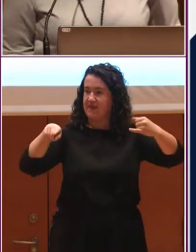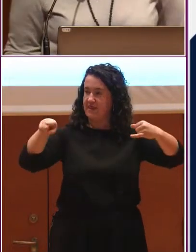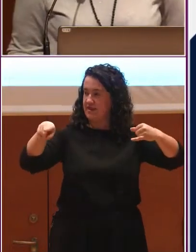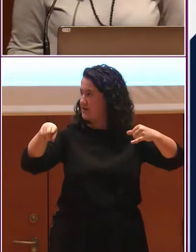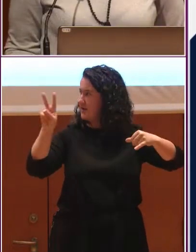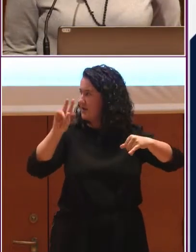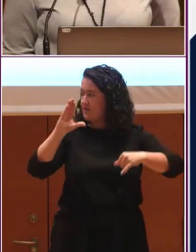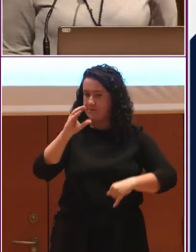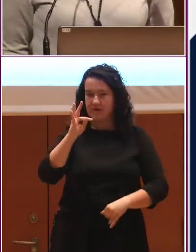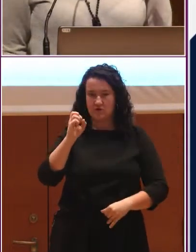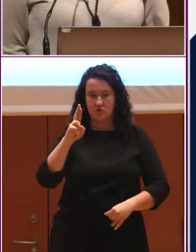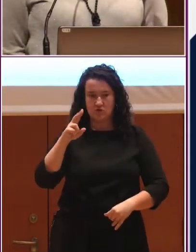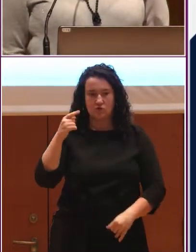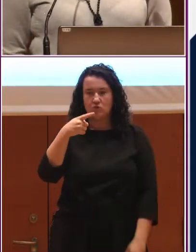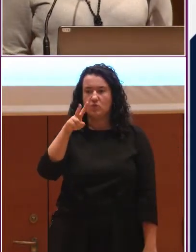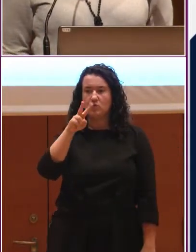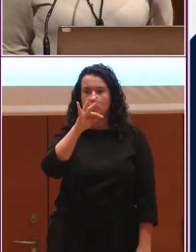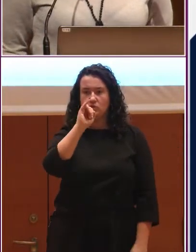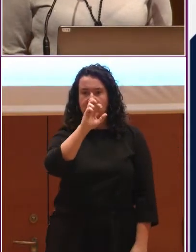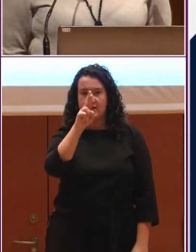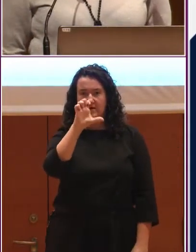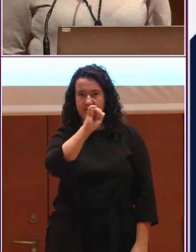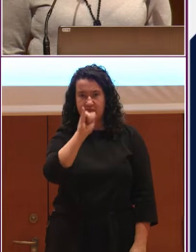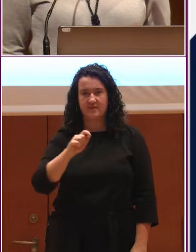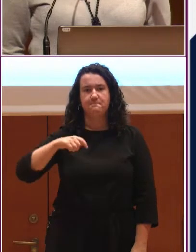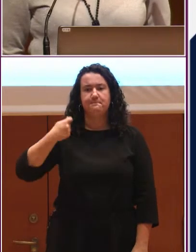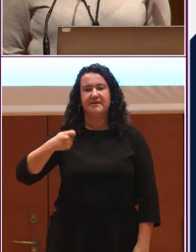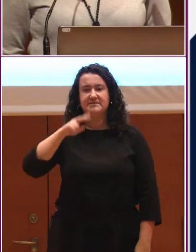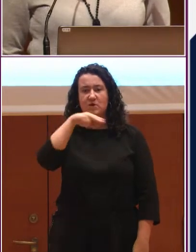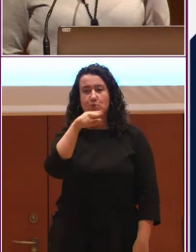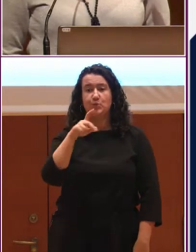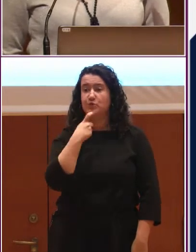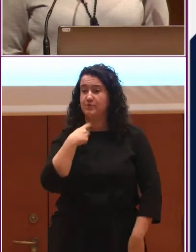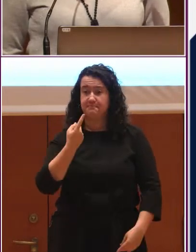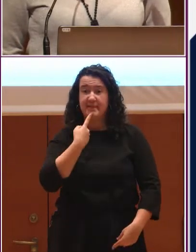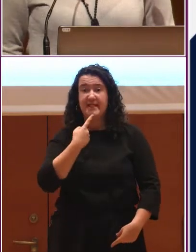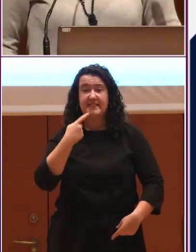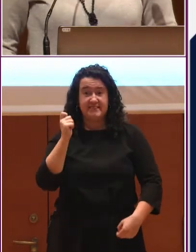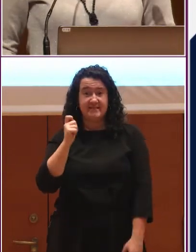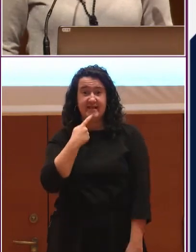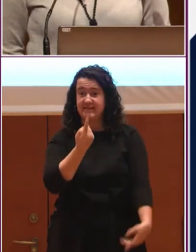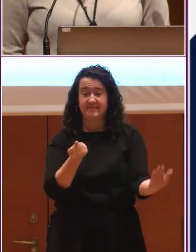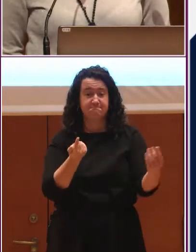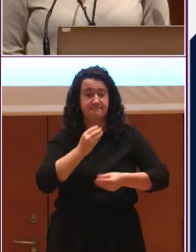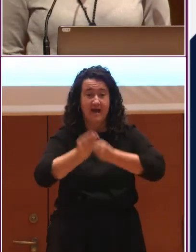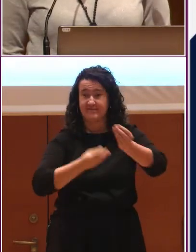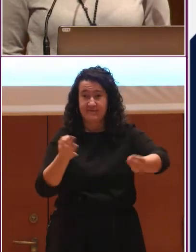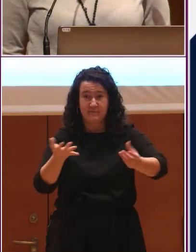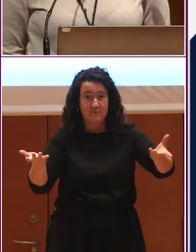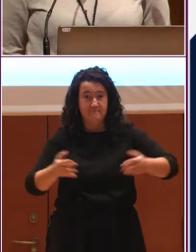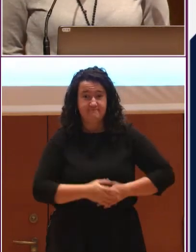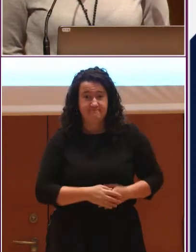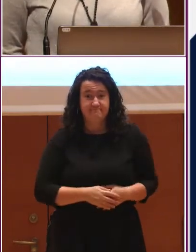y que hemos hecho estas prácticas las estamos haciendo y que continuaremos haciendo aquí tenemos a Víctor Gutiérrez